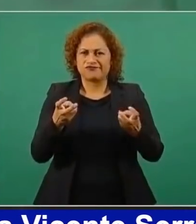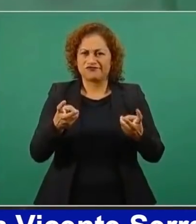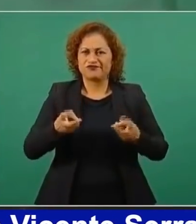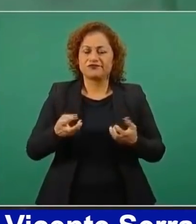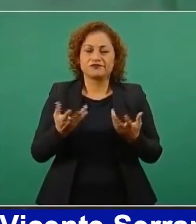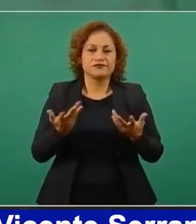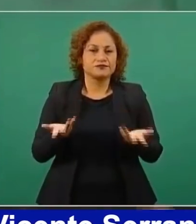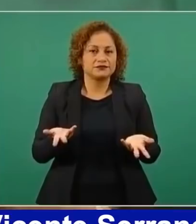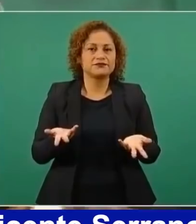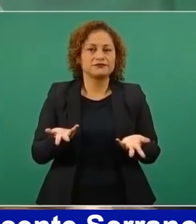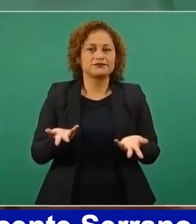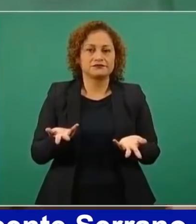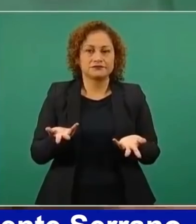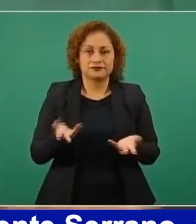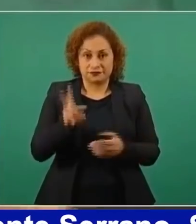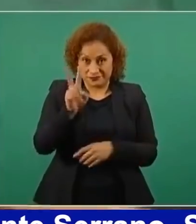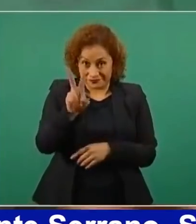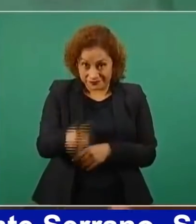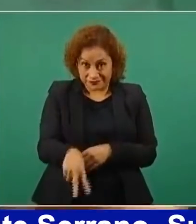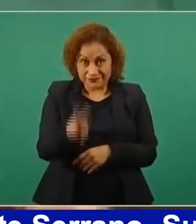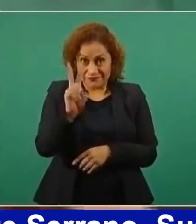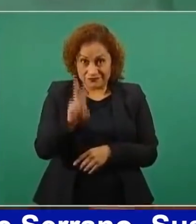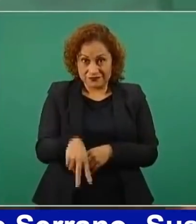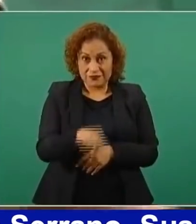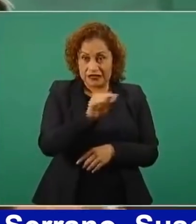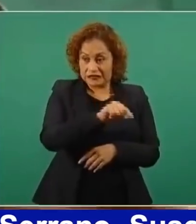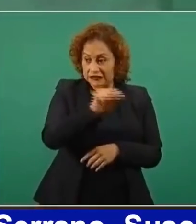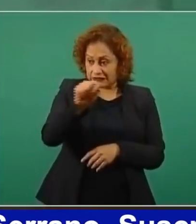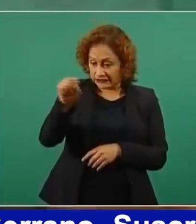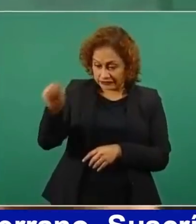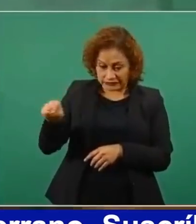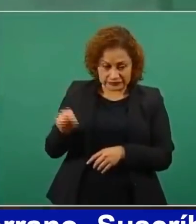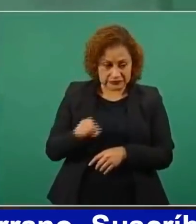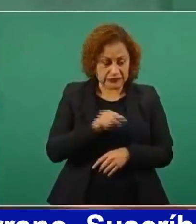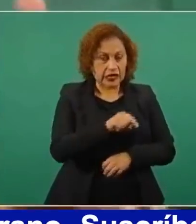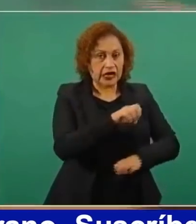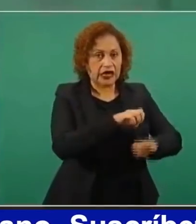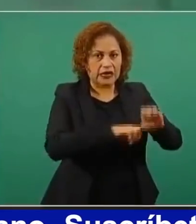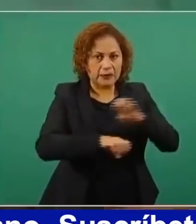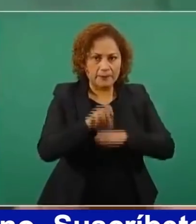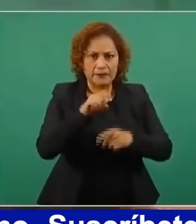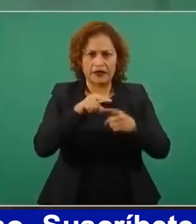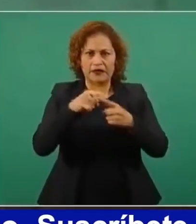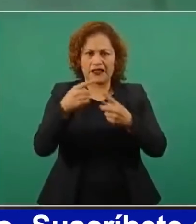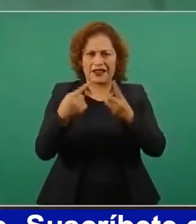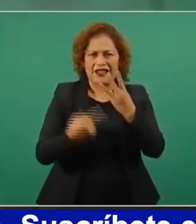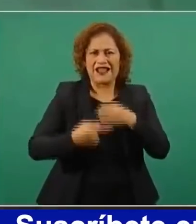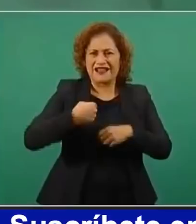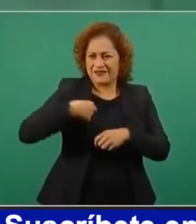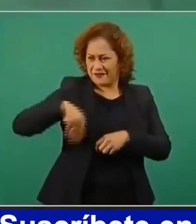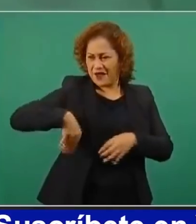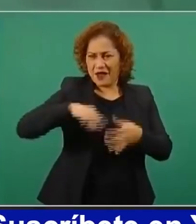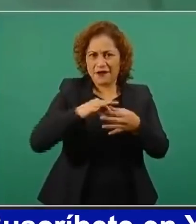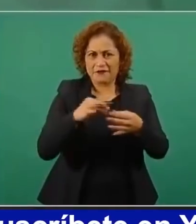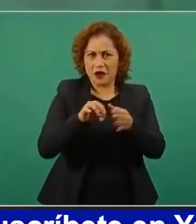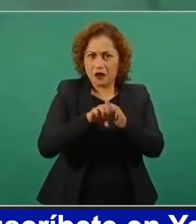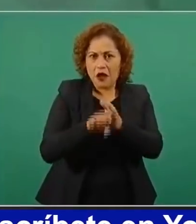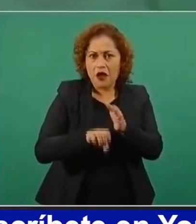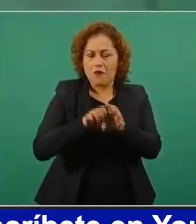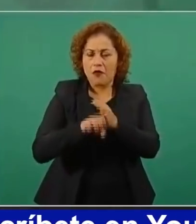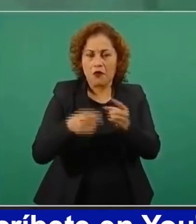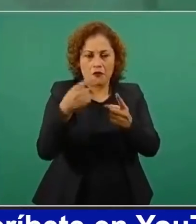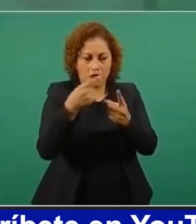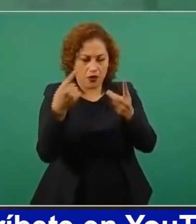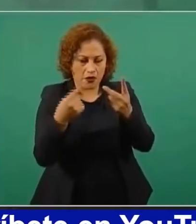robo. En todas estas empresas, todo esto que estoy poniendo de ejemplo,